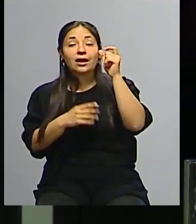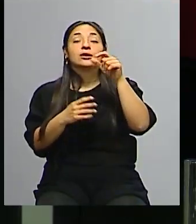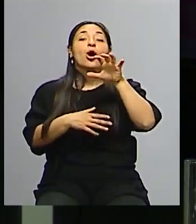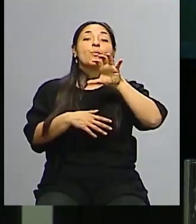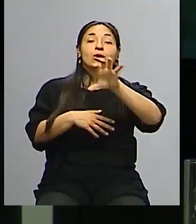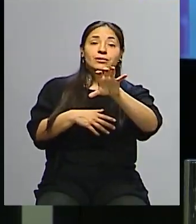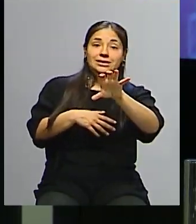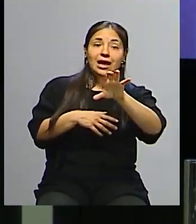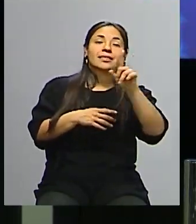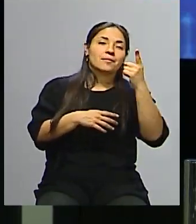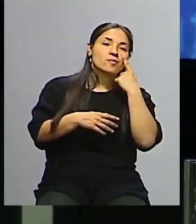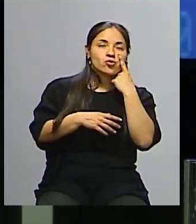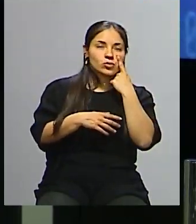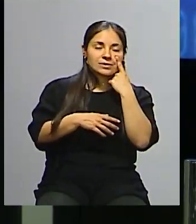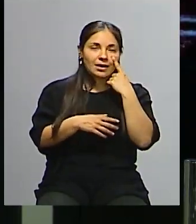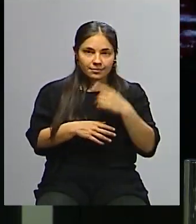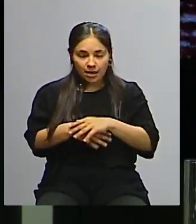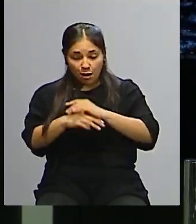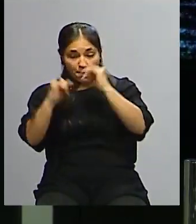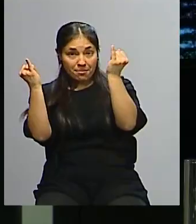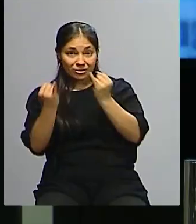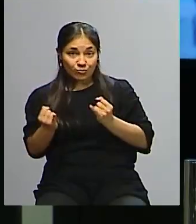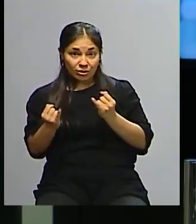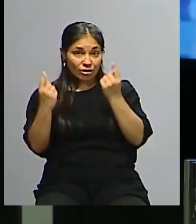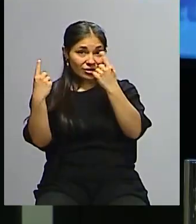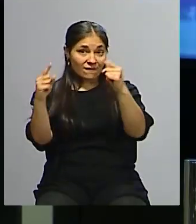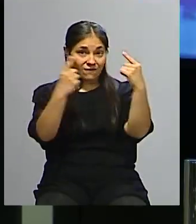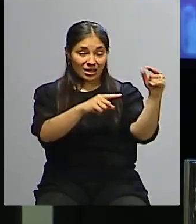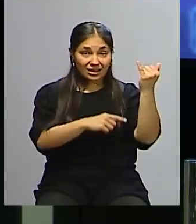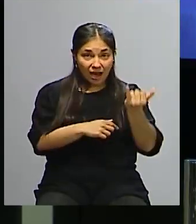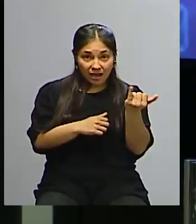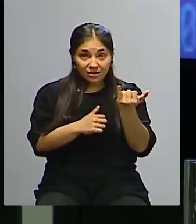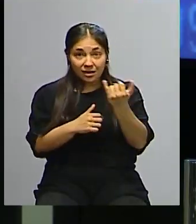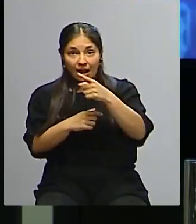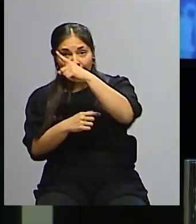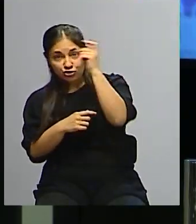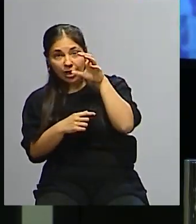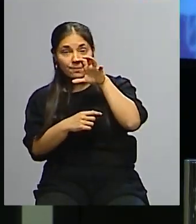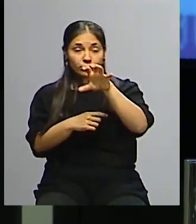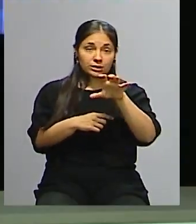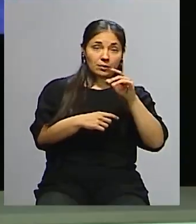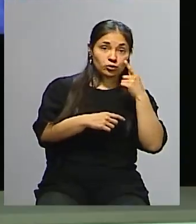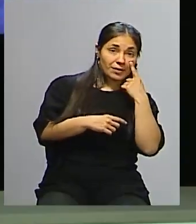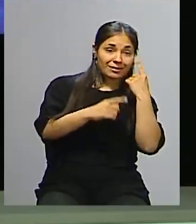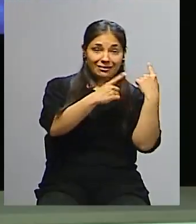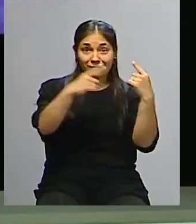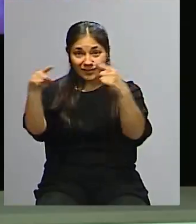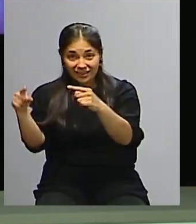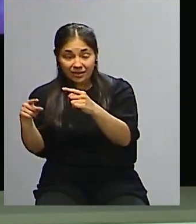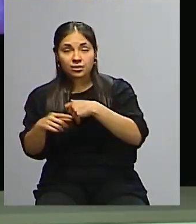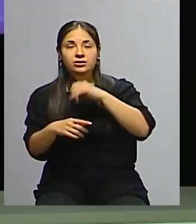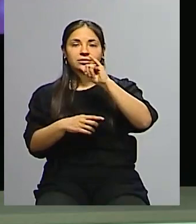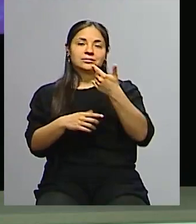municipales. En cuanto al presupuesto, ¿existen diferencias entre estos niveles? Sí, claro. En el tratamiento y demás. En el tratamiento